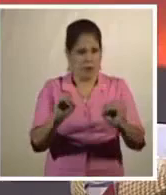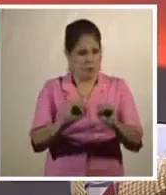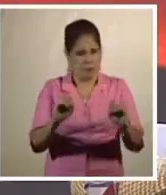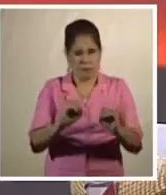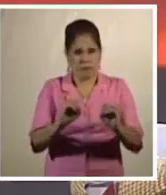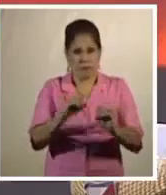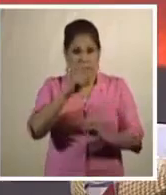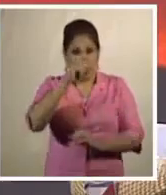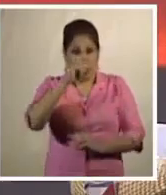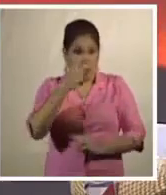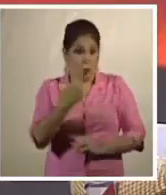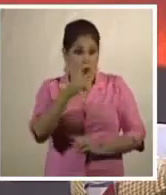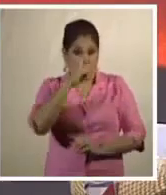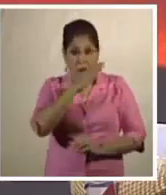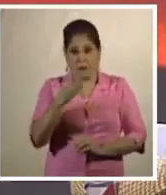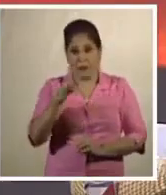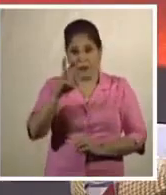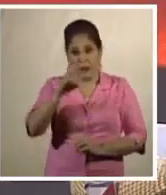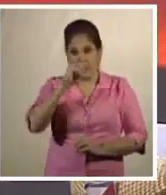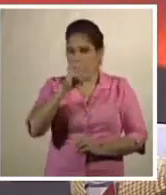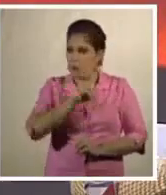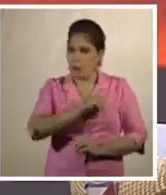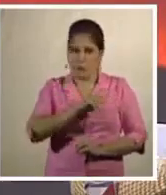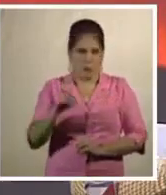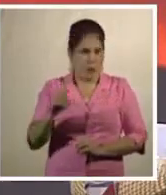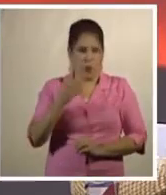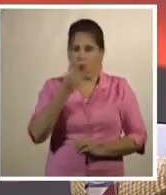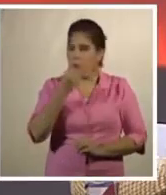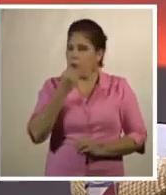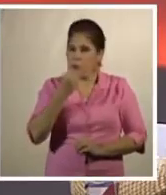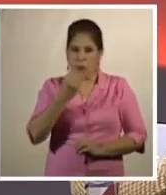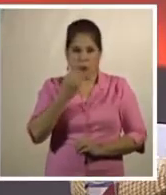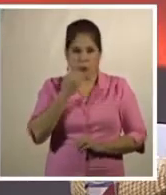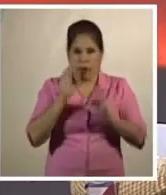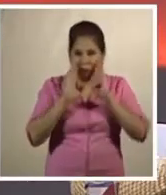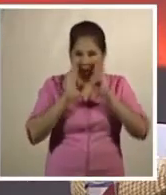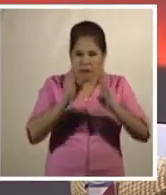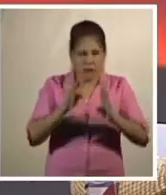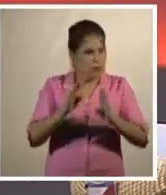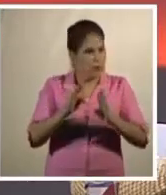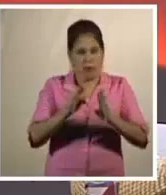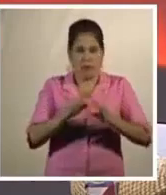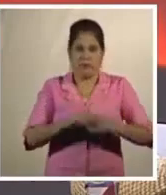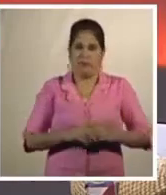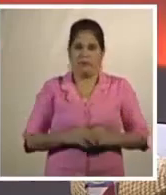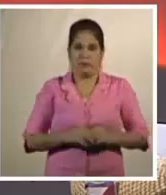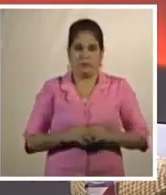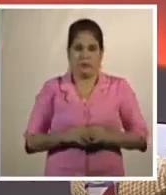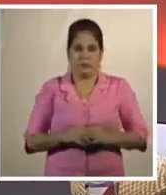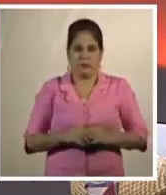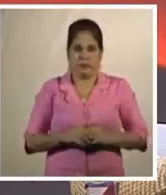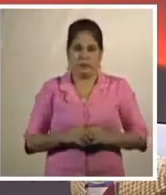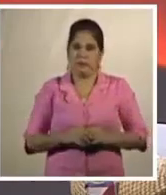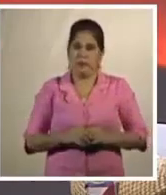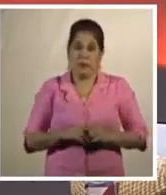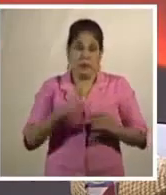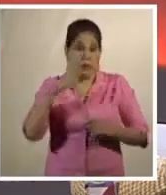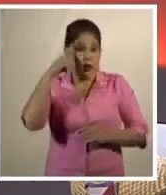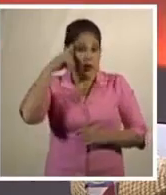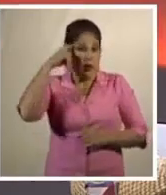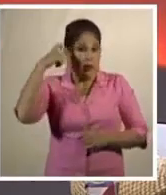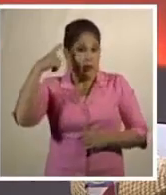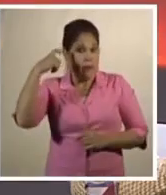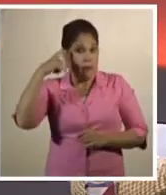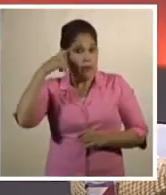más riesgos que beneficios y por tanto no porque entonces se nos va el tiempo y cuando el tiempo es mucho ya ese